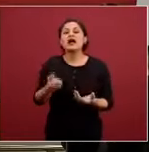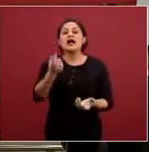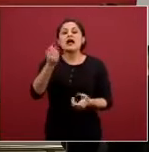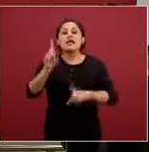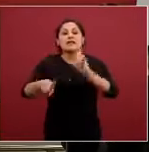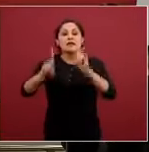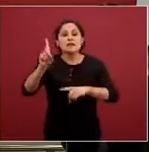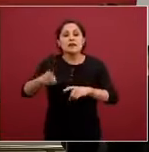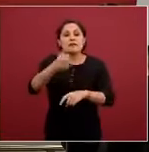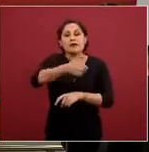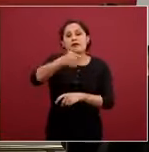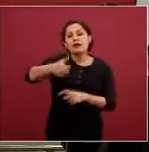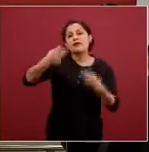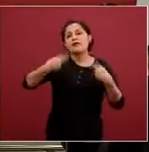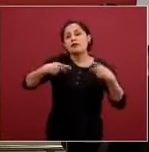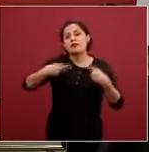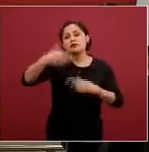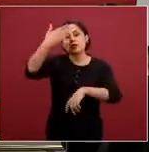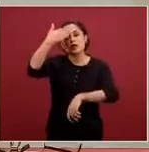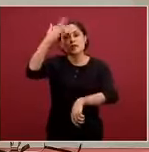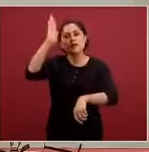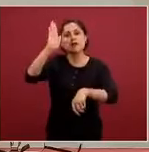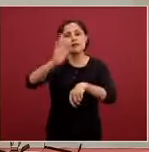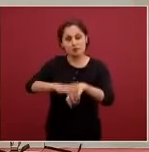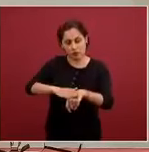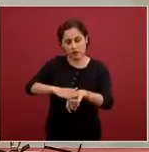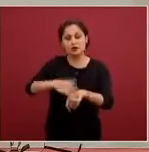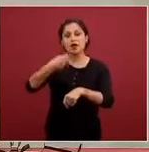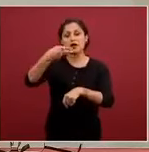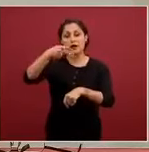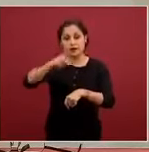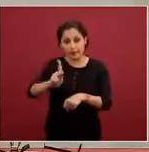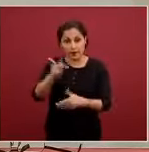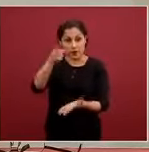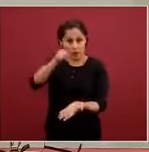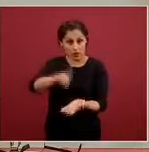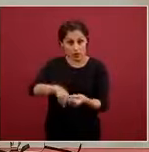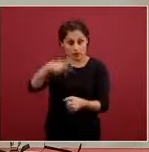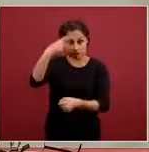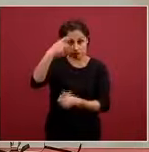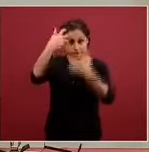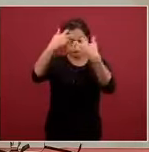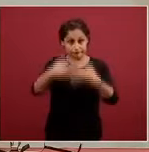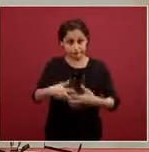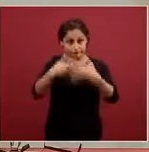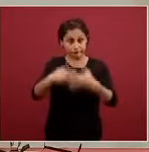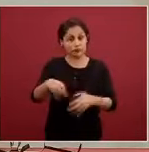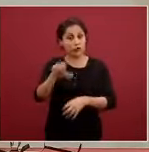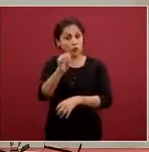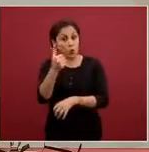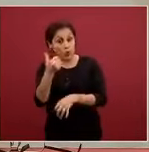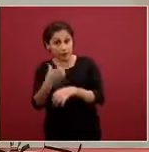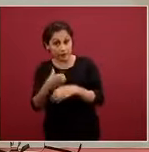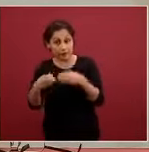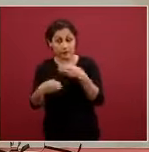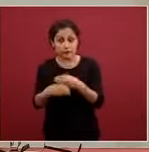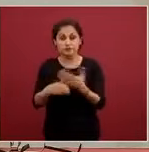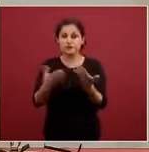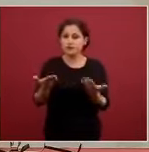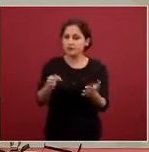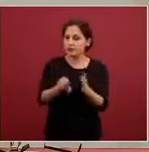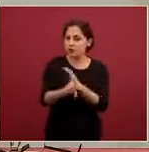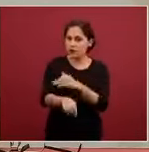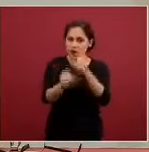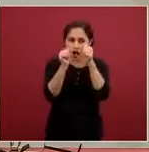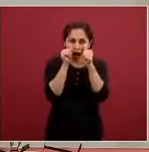es la atención, que es la otra de las múltiples funciones superiores de la mente humana. La atención compite